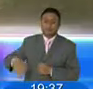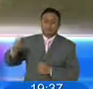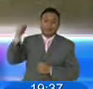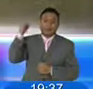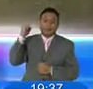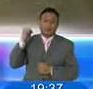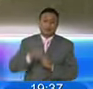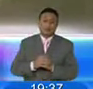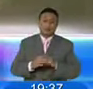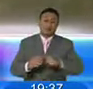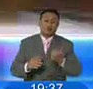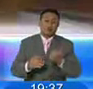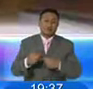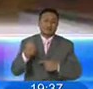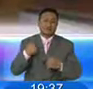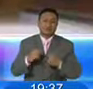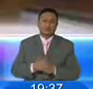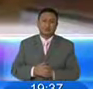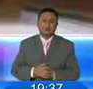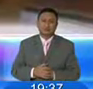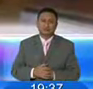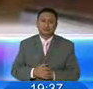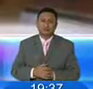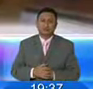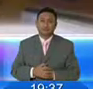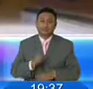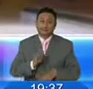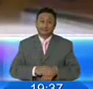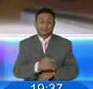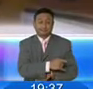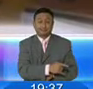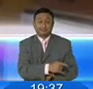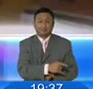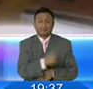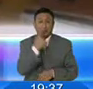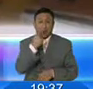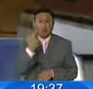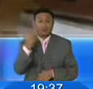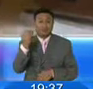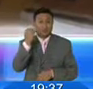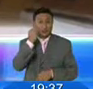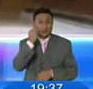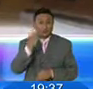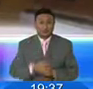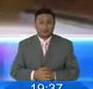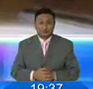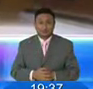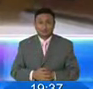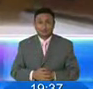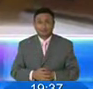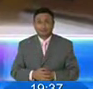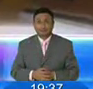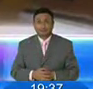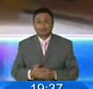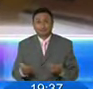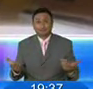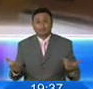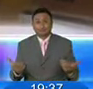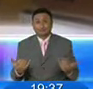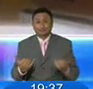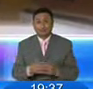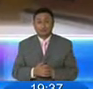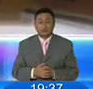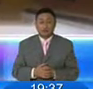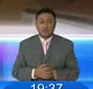izquierda quedó gravemente herida. Eso, la imprudencia de ese señor que me... Bueno, perdí mi pierna y la otra también la